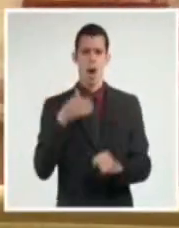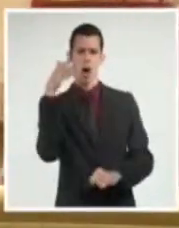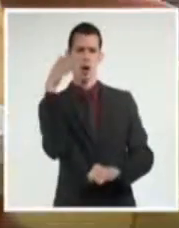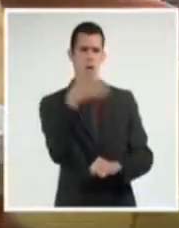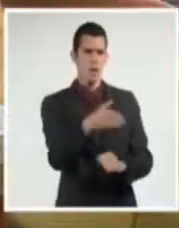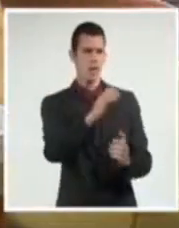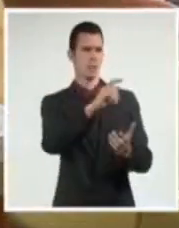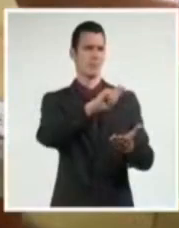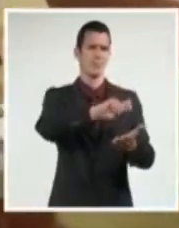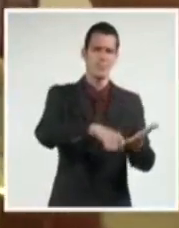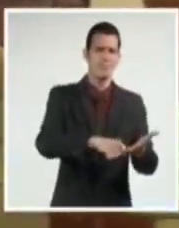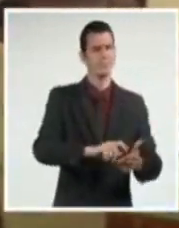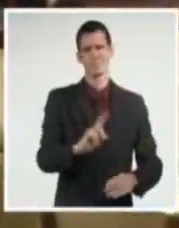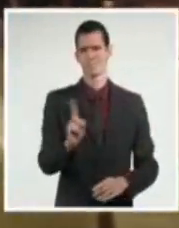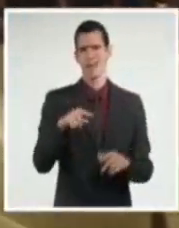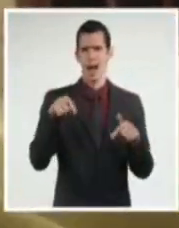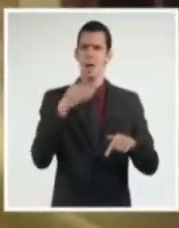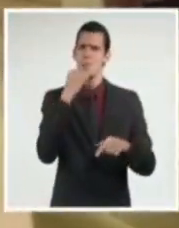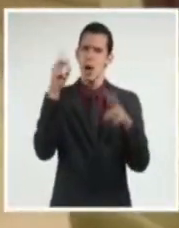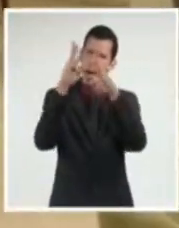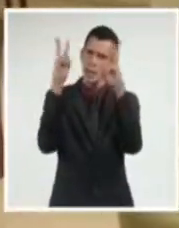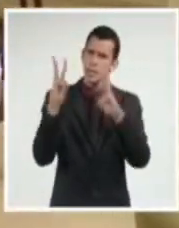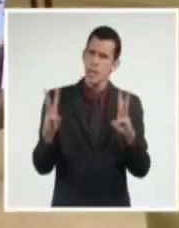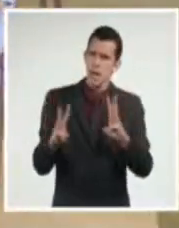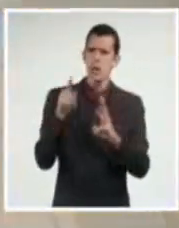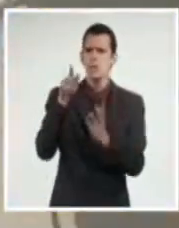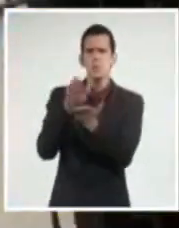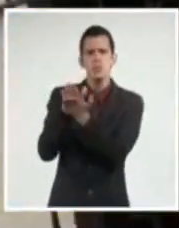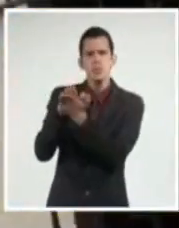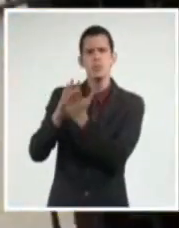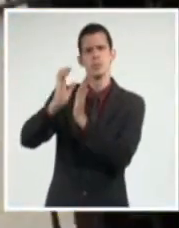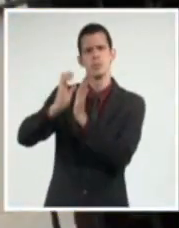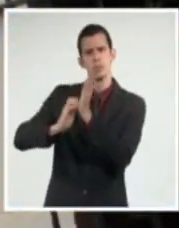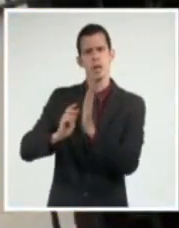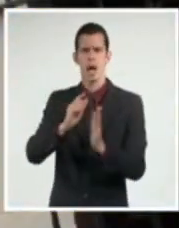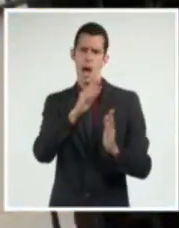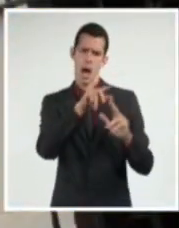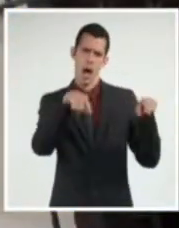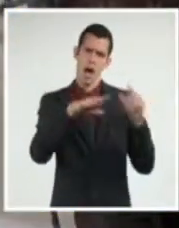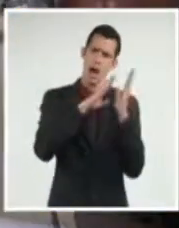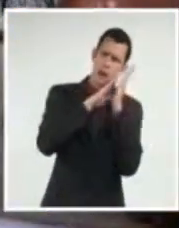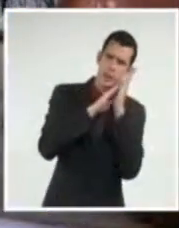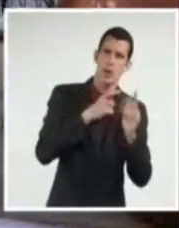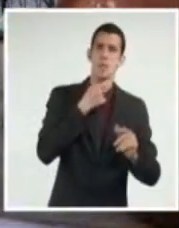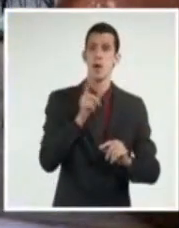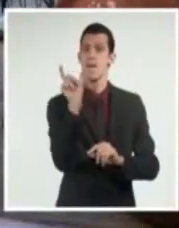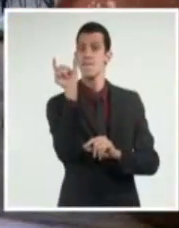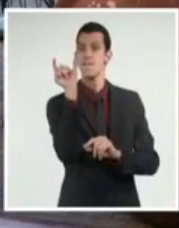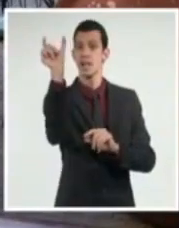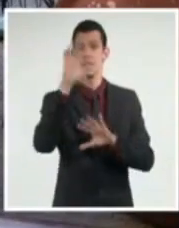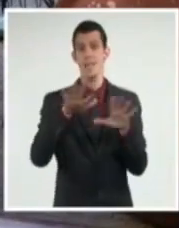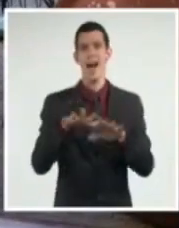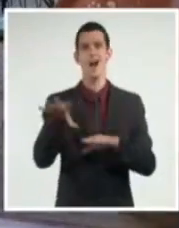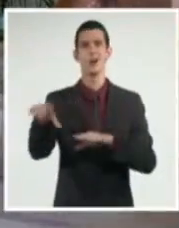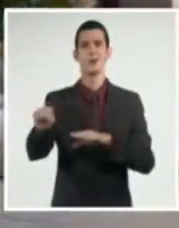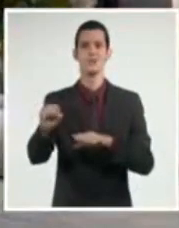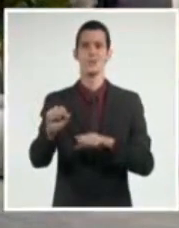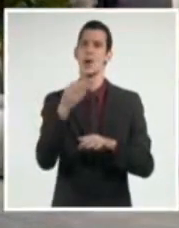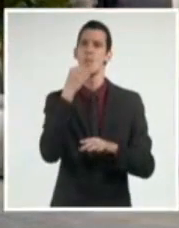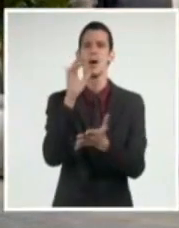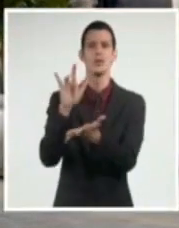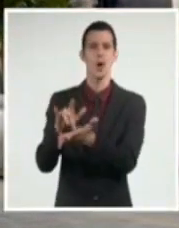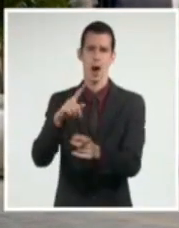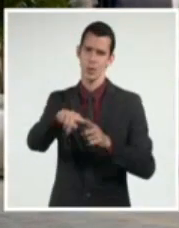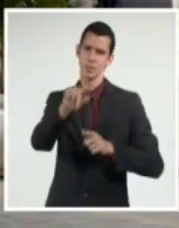mercado nacional con ofertas especiales para fechas específicas. Además de este, son 5 los hoteles pertenecientes al complejo